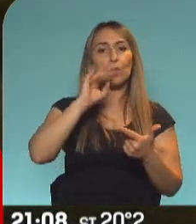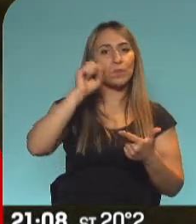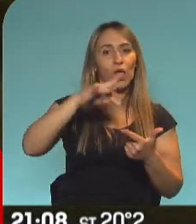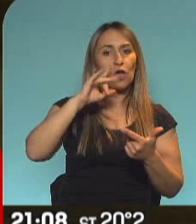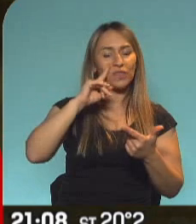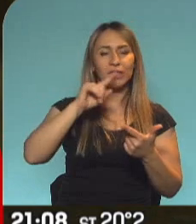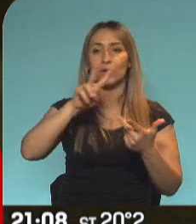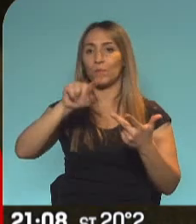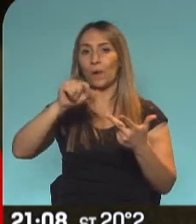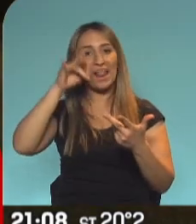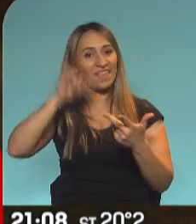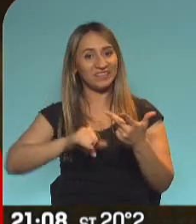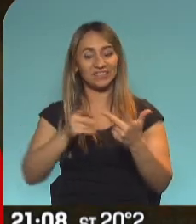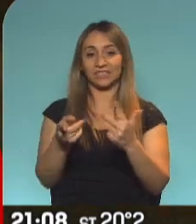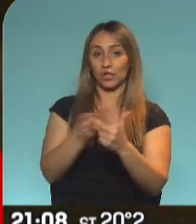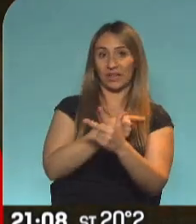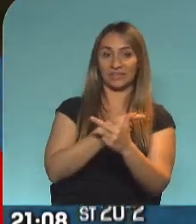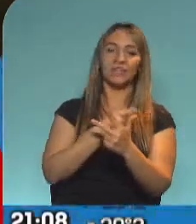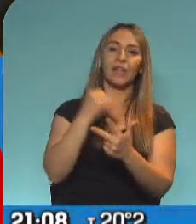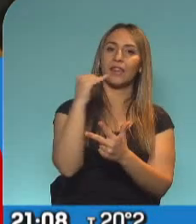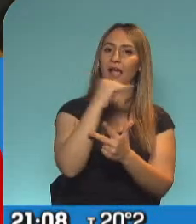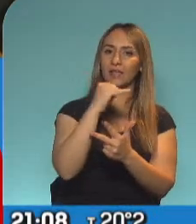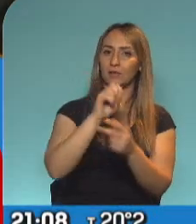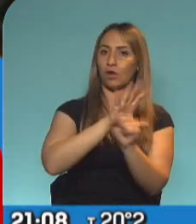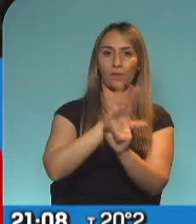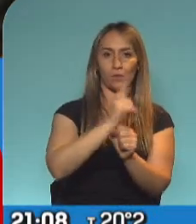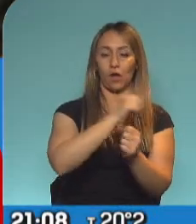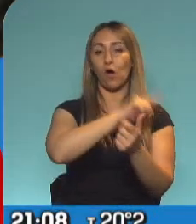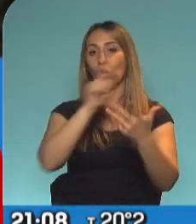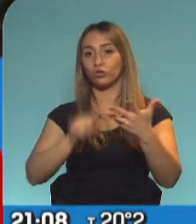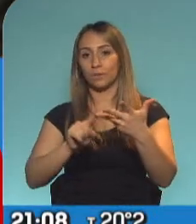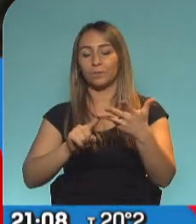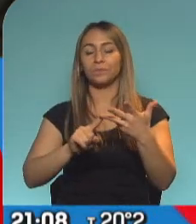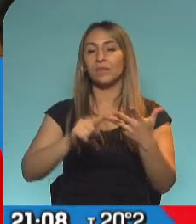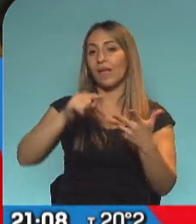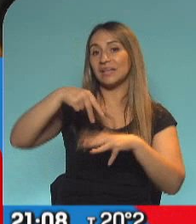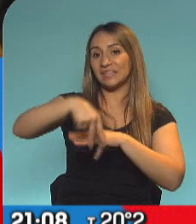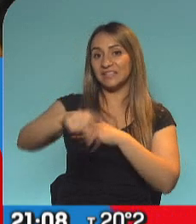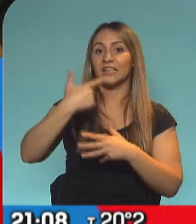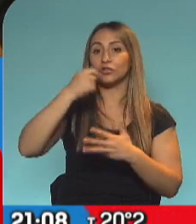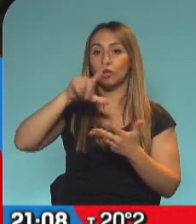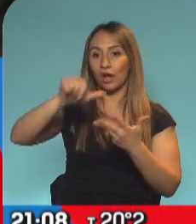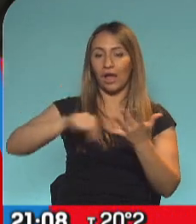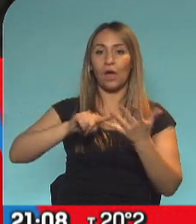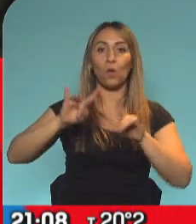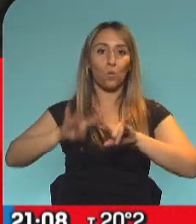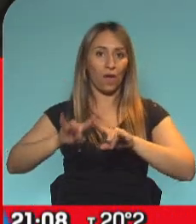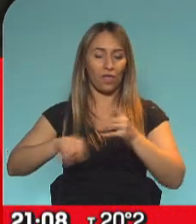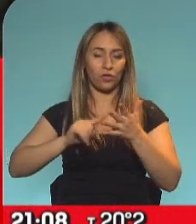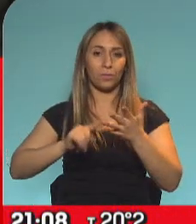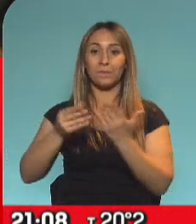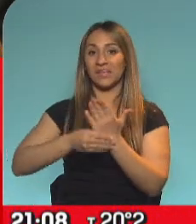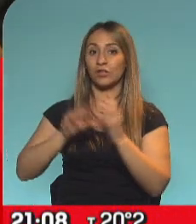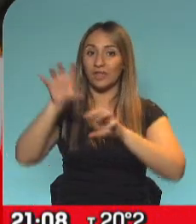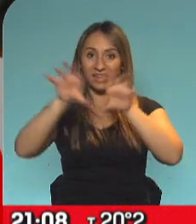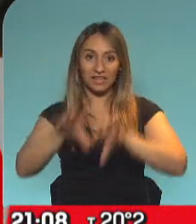ellos ya se conoce que dieron negativo ahora otros funcionarios como el canciller felipe solá jugador de pedro en el ministro